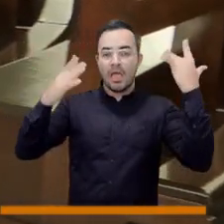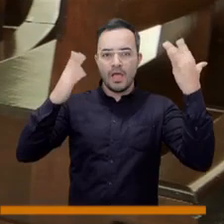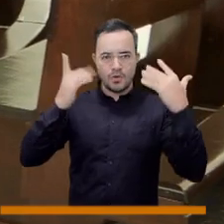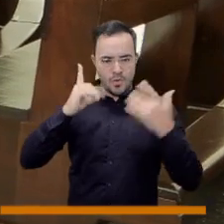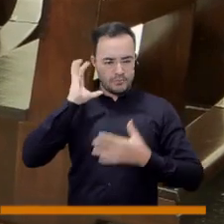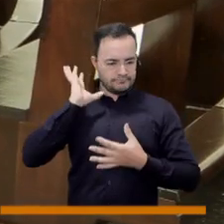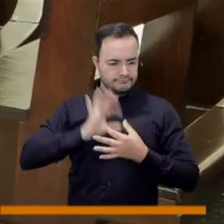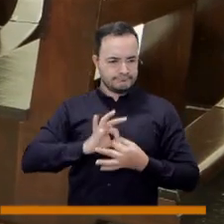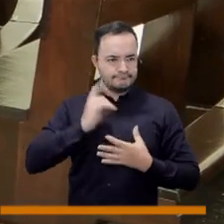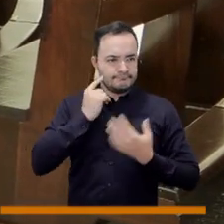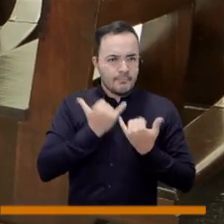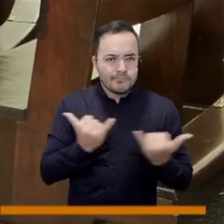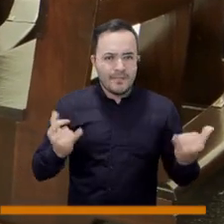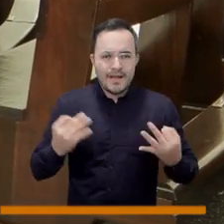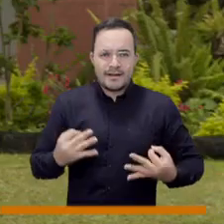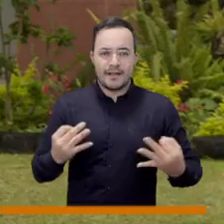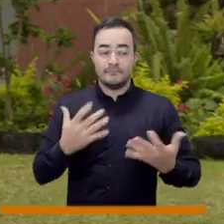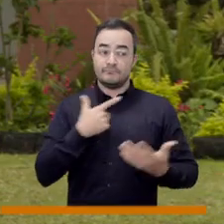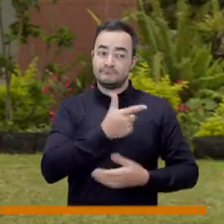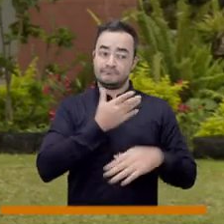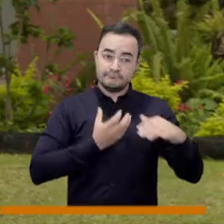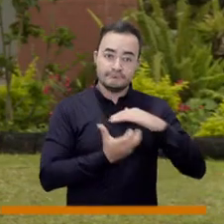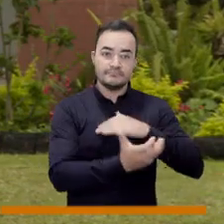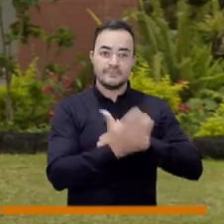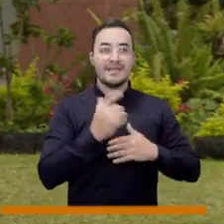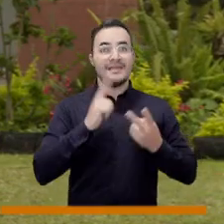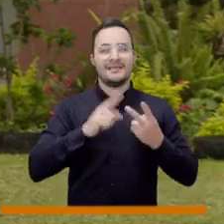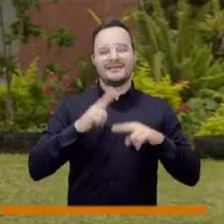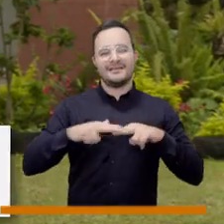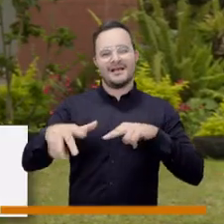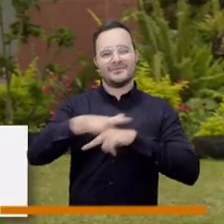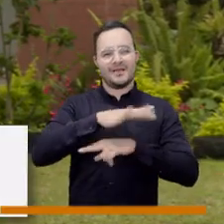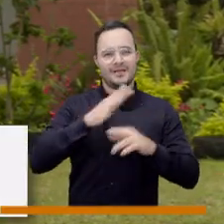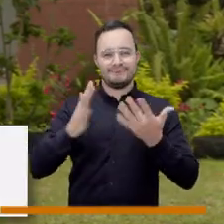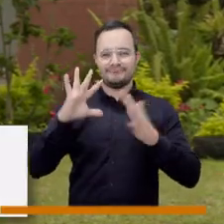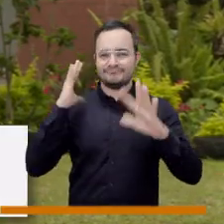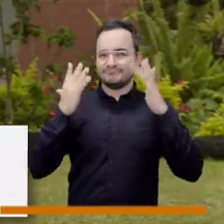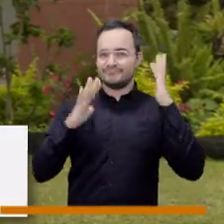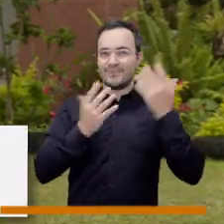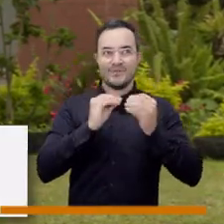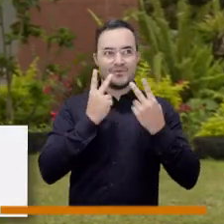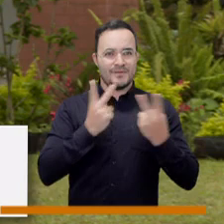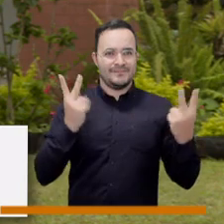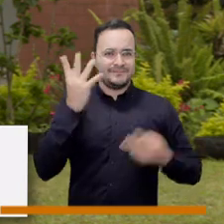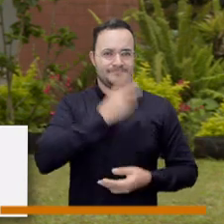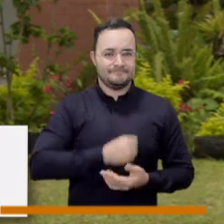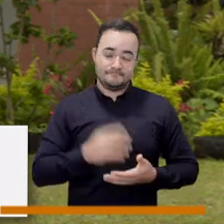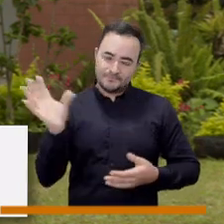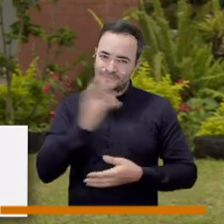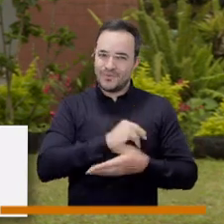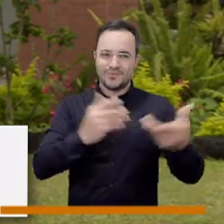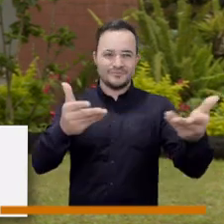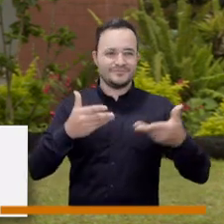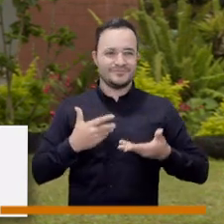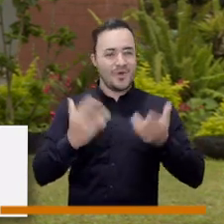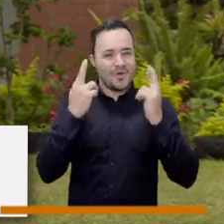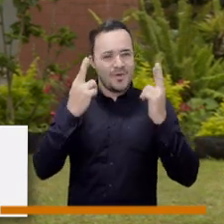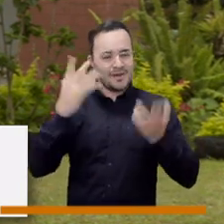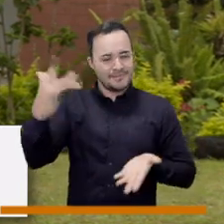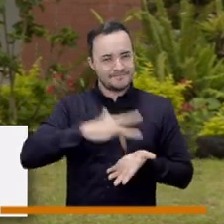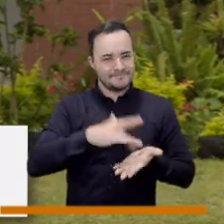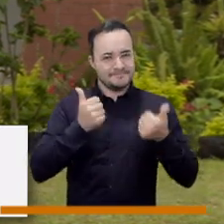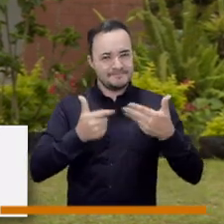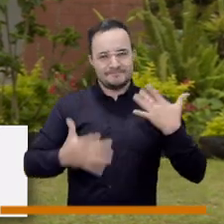la felicidad de un joven. ¿Y qué más en un ambiente también campestre como el que nos rodea? Así que todos son bienvenidos. Qué rico que nos